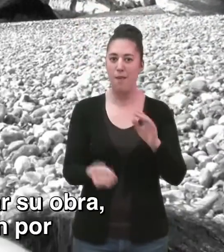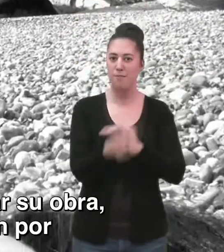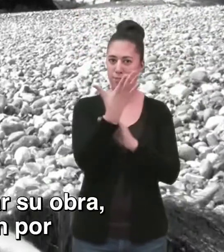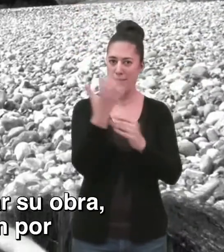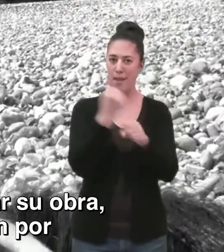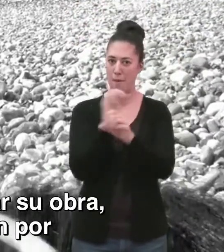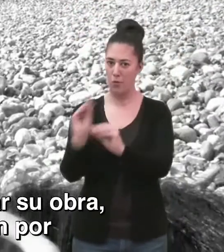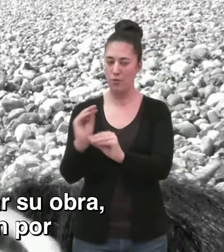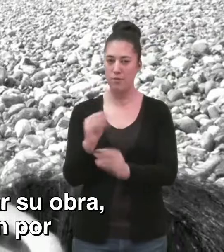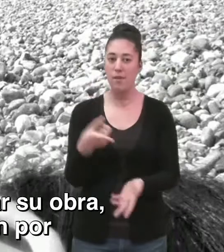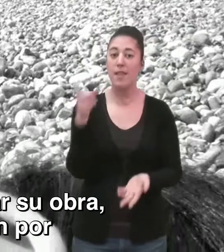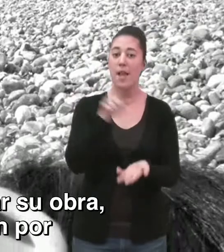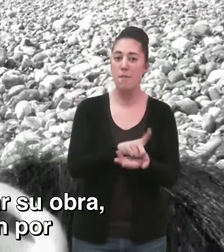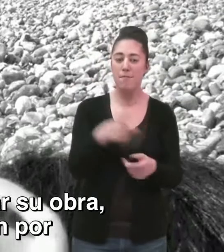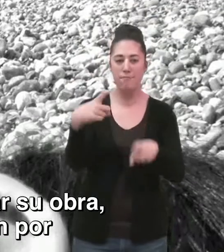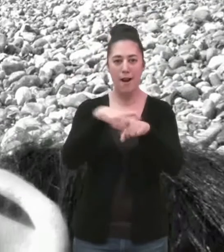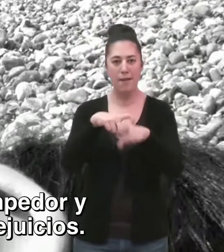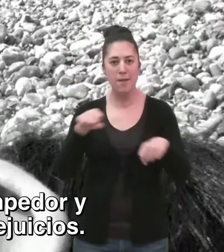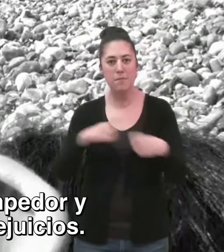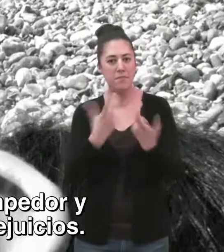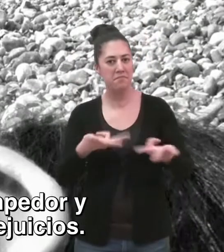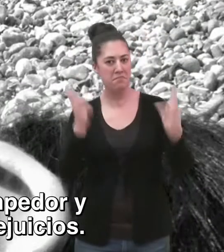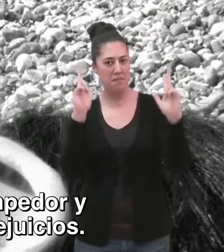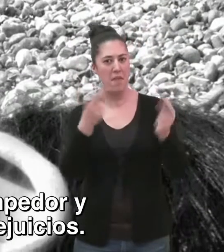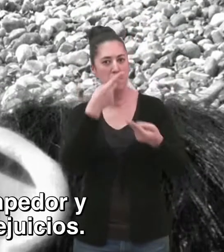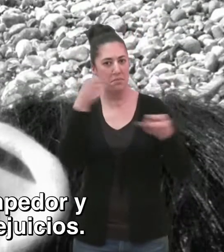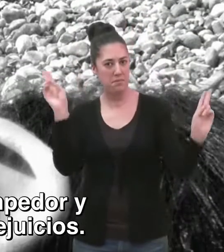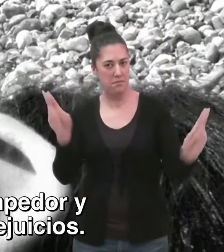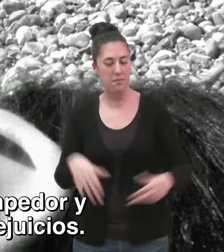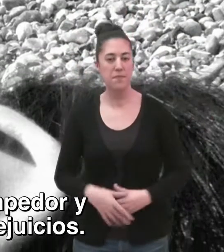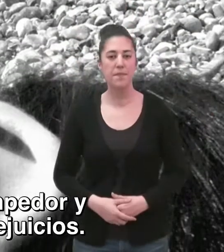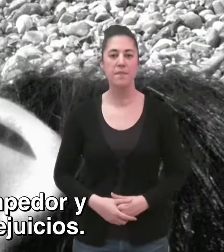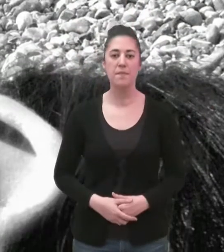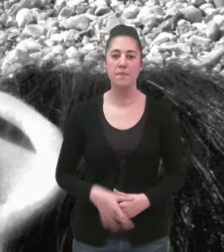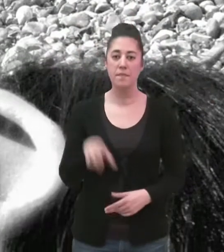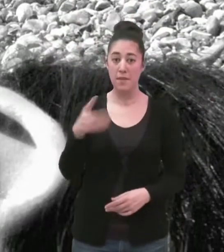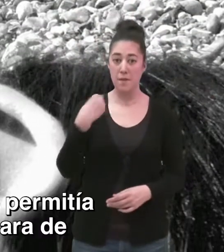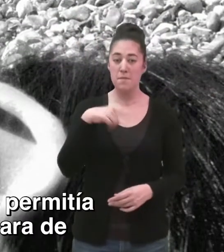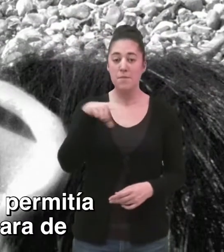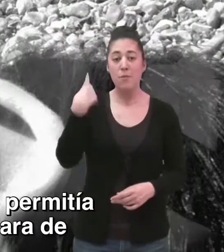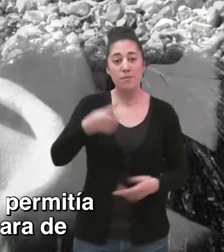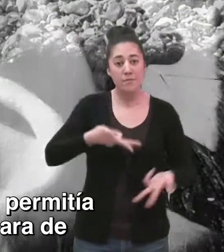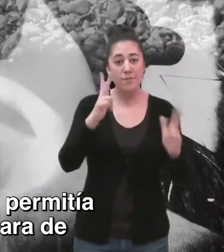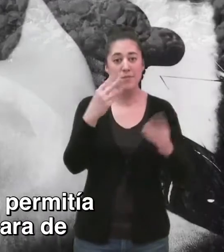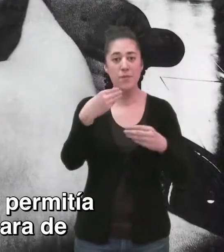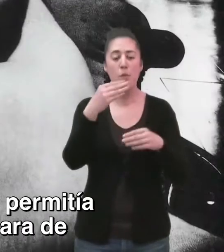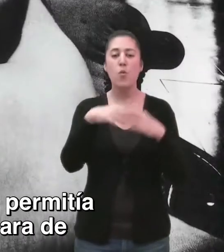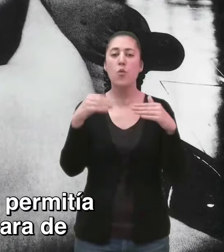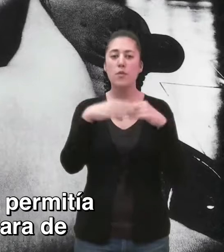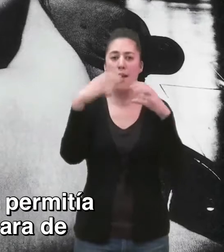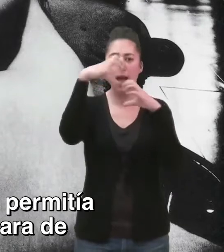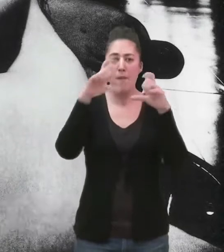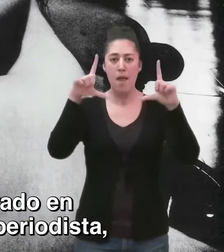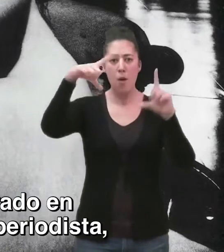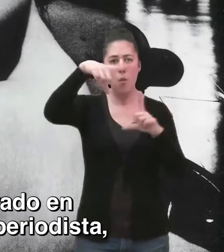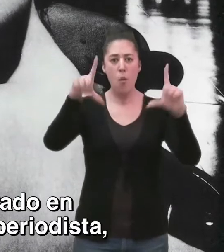que maneja para crear su obra, sino también por su carácter rompedor y liberador de prejuicios. El mismo que le permitía usar